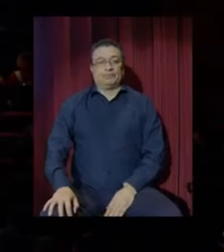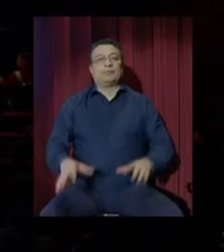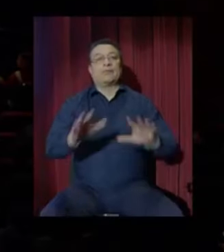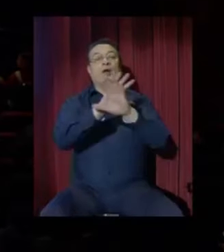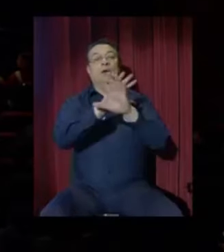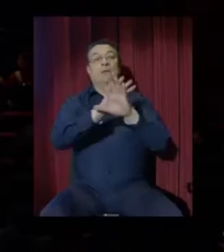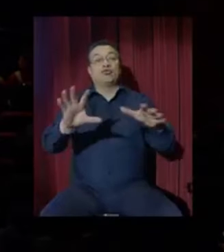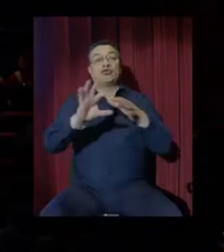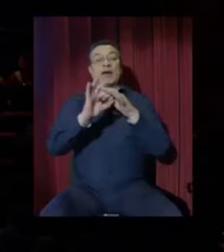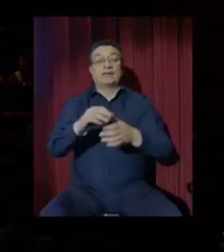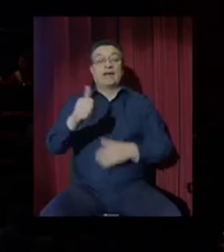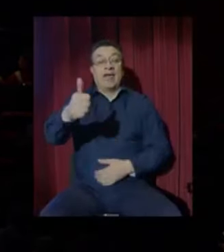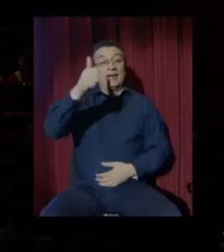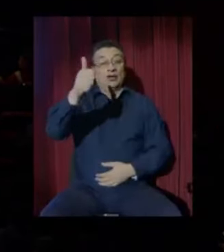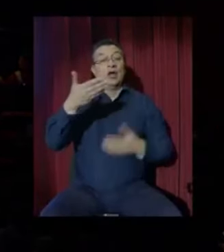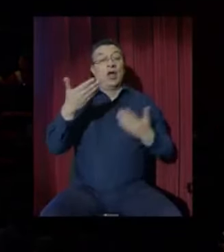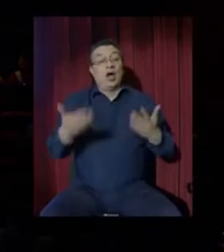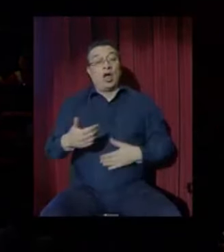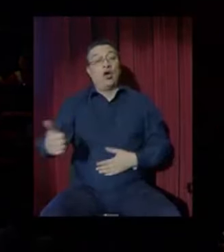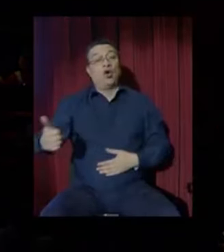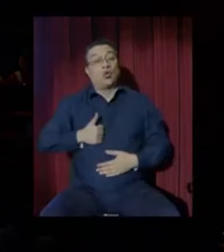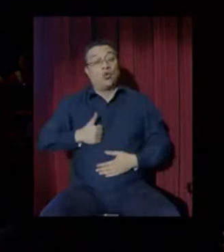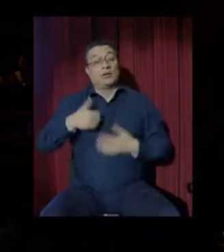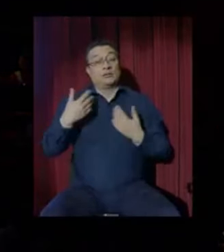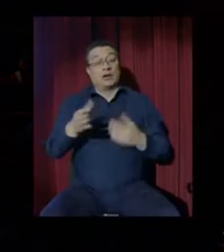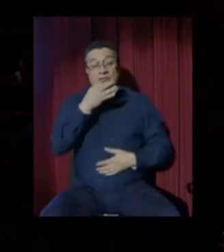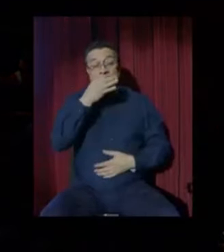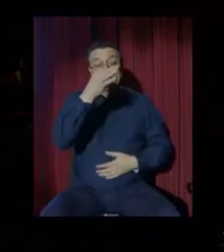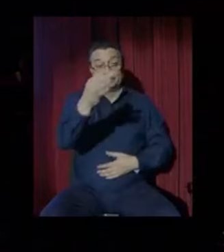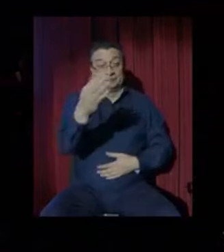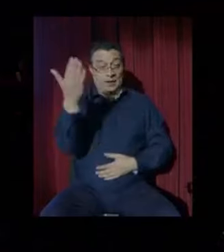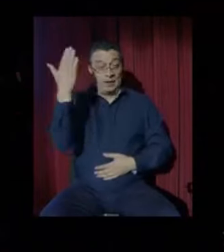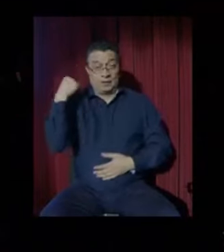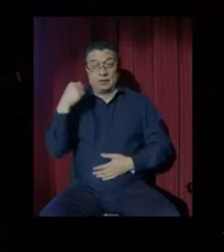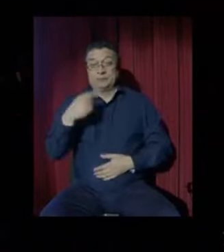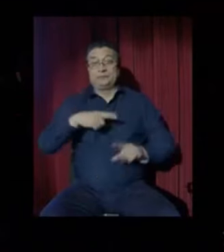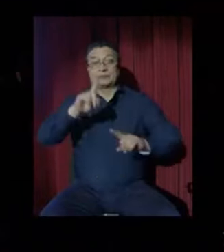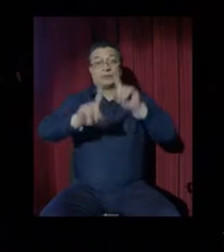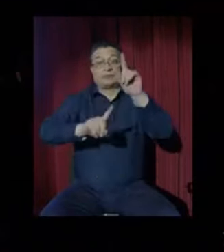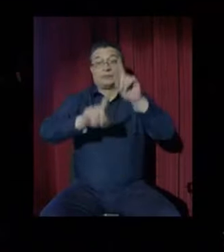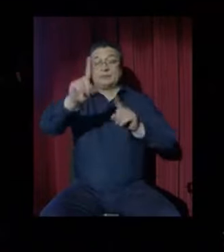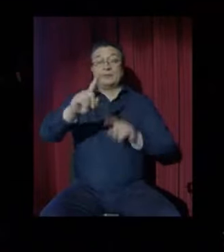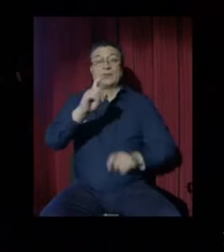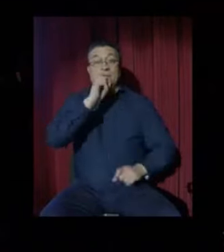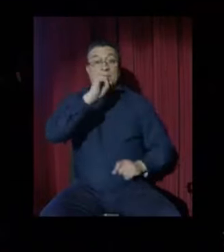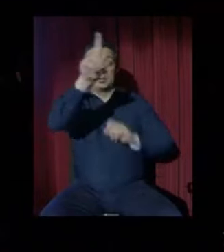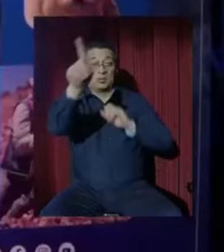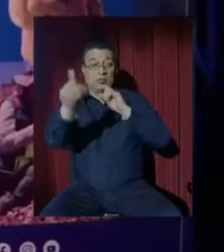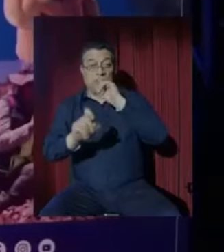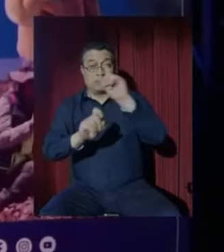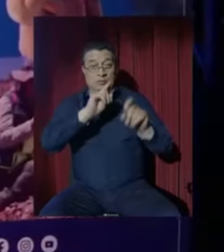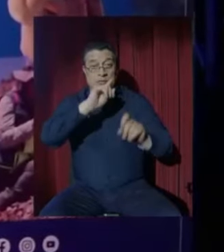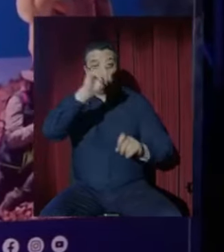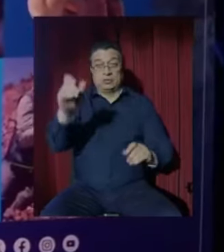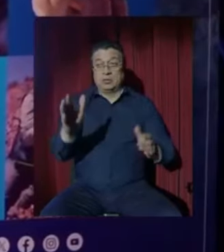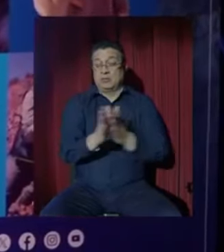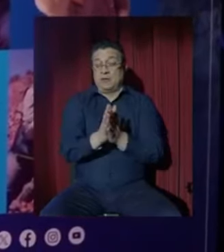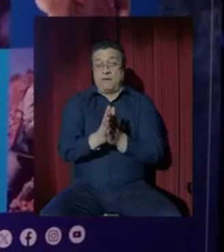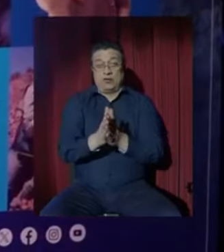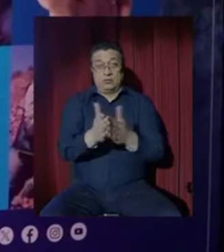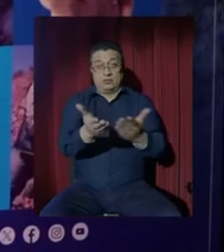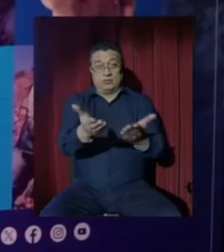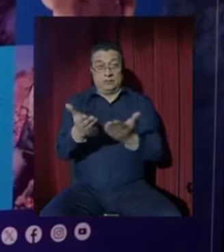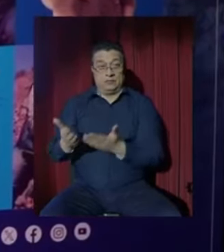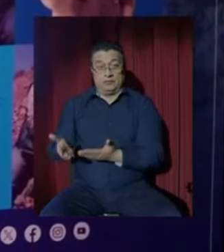Muchas gracias director y ahora cumpliendo con lo que dijimos al principio si alguien tiene preguntas por